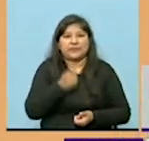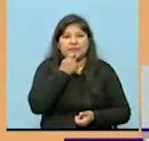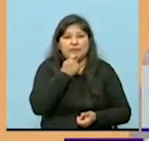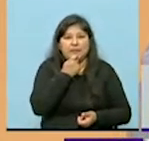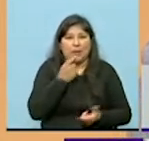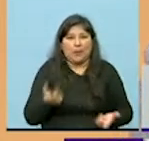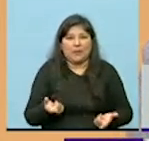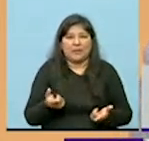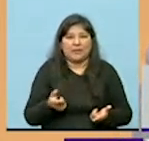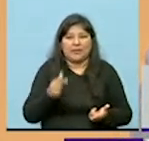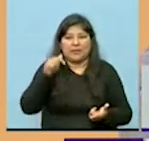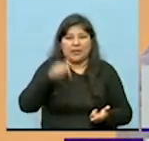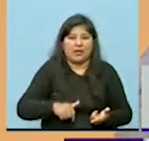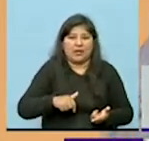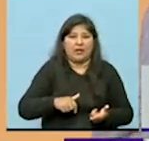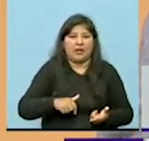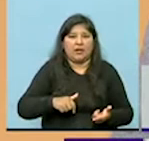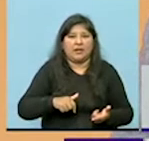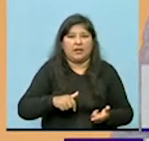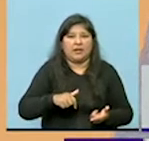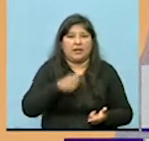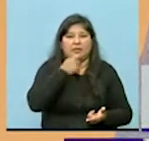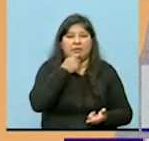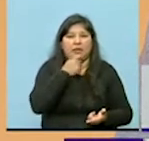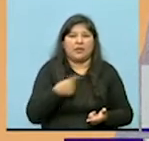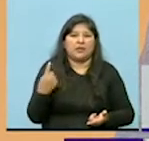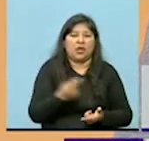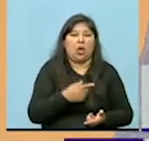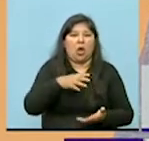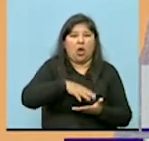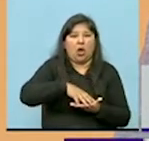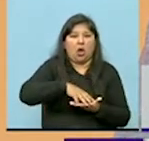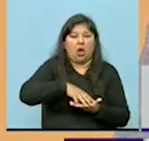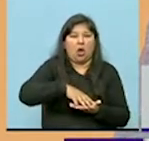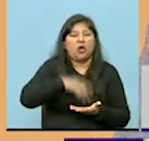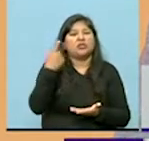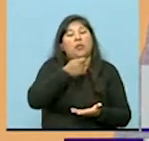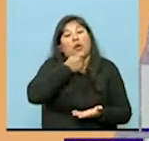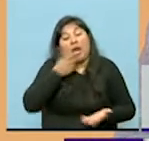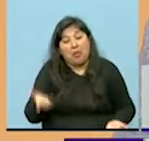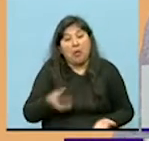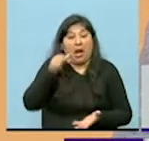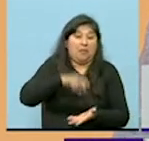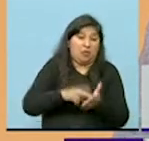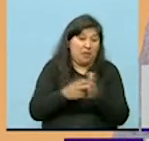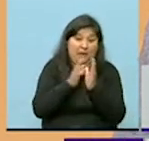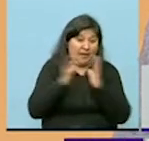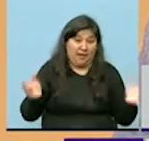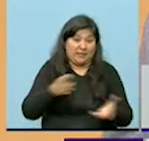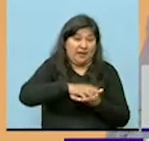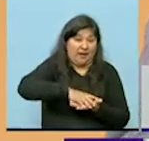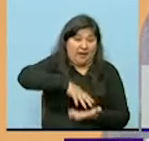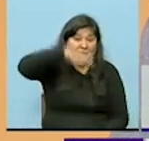químico este casi ninguna ya gaseosa lo argentino consumimos 40 y un kilo de azúcar por año por persona la mayor parte en